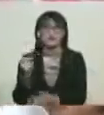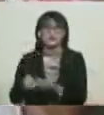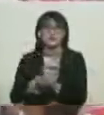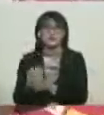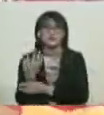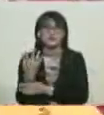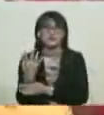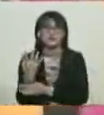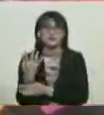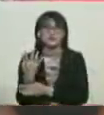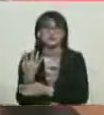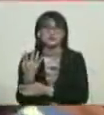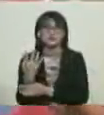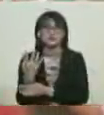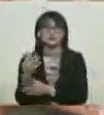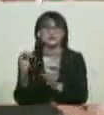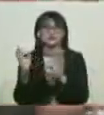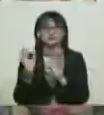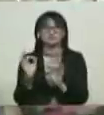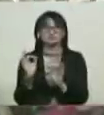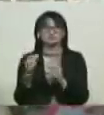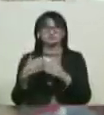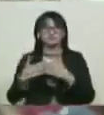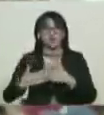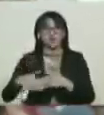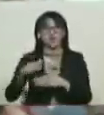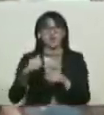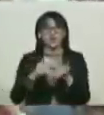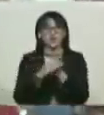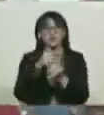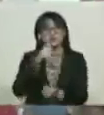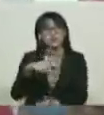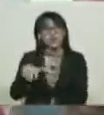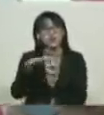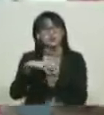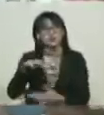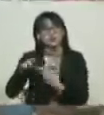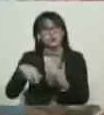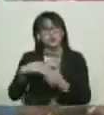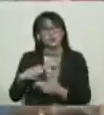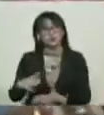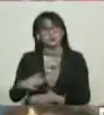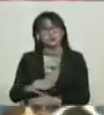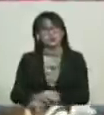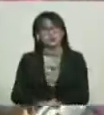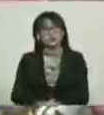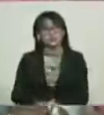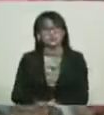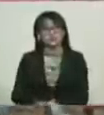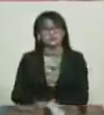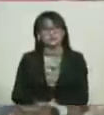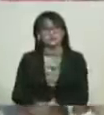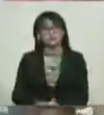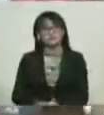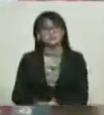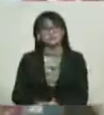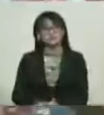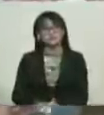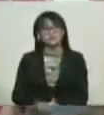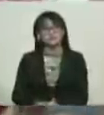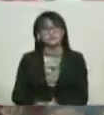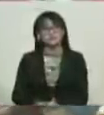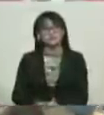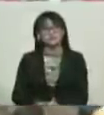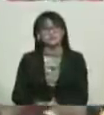mayo triunfaremos, triunfará el pueblo, triunfará la revolución, triunfará la patria, triunfará la paz, triunfará